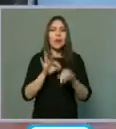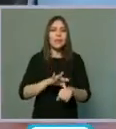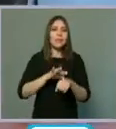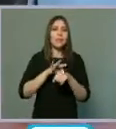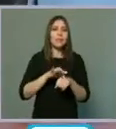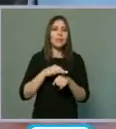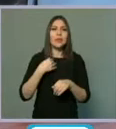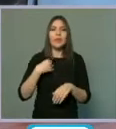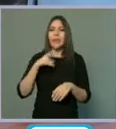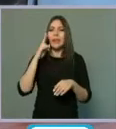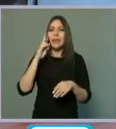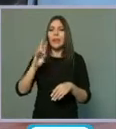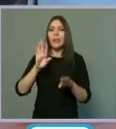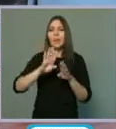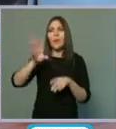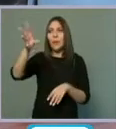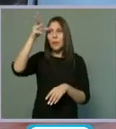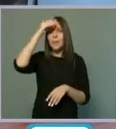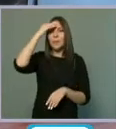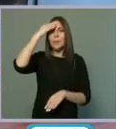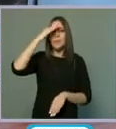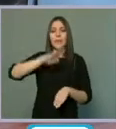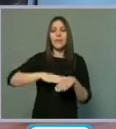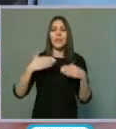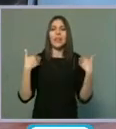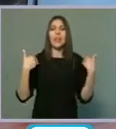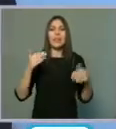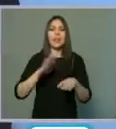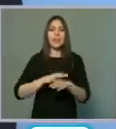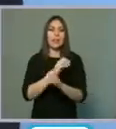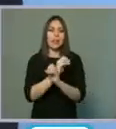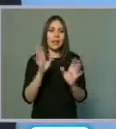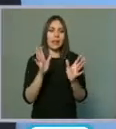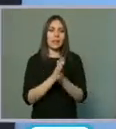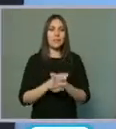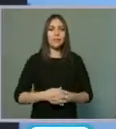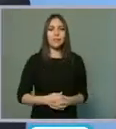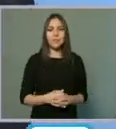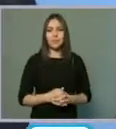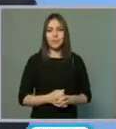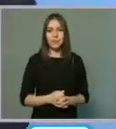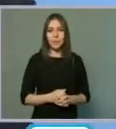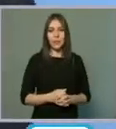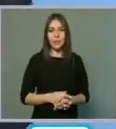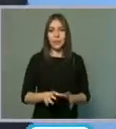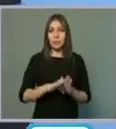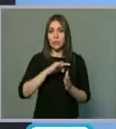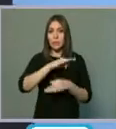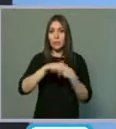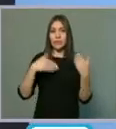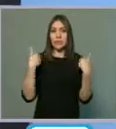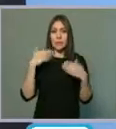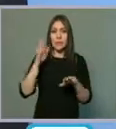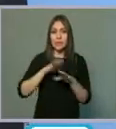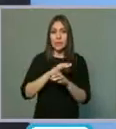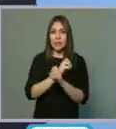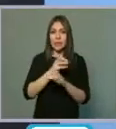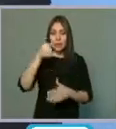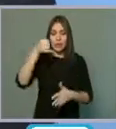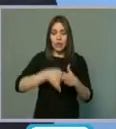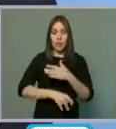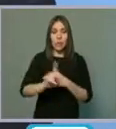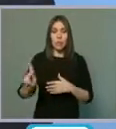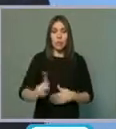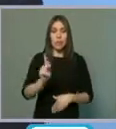muy padre porque así se te queda mucho más Ahora, entenderlos. si nosotros pudiéramos adentrarnos más en el conocimiento de este pueblo de Israel, pudiéramos adentrarnos más en la